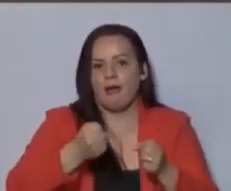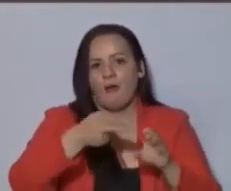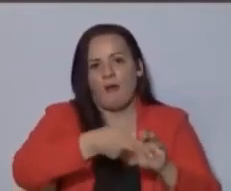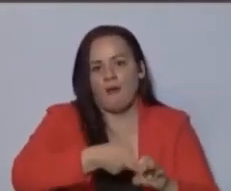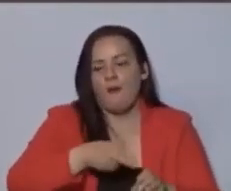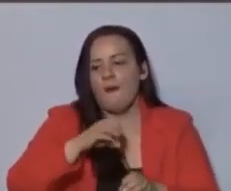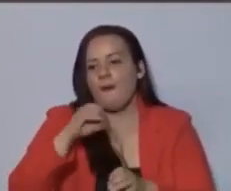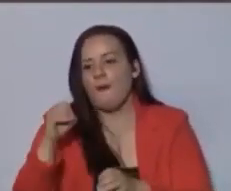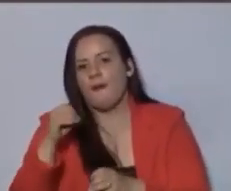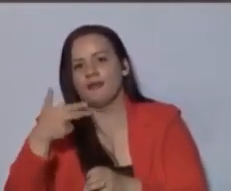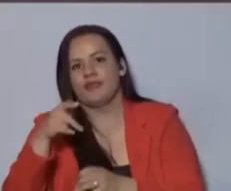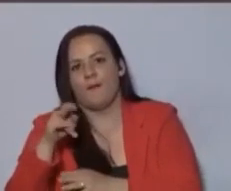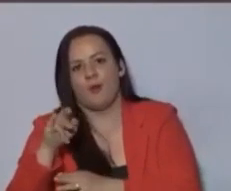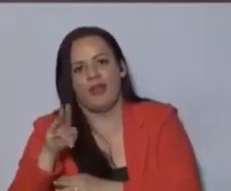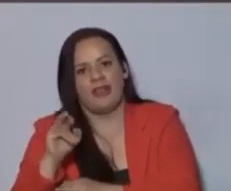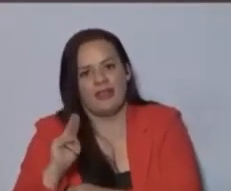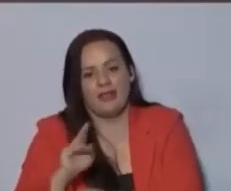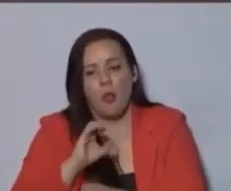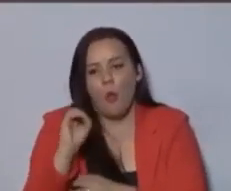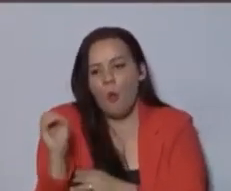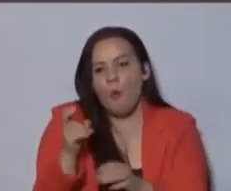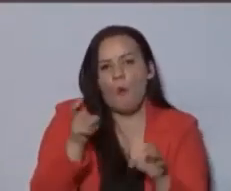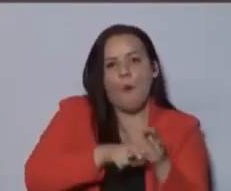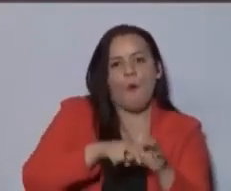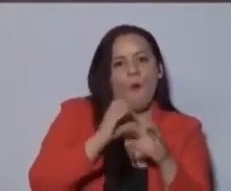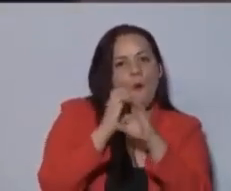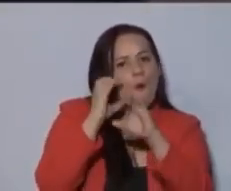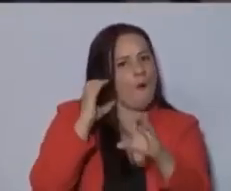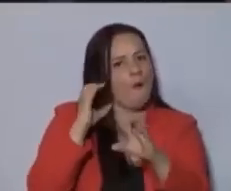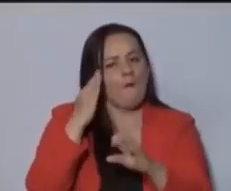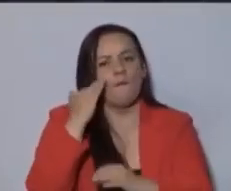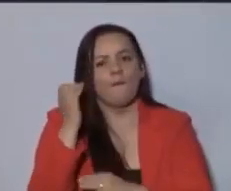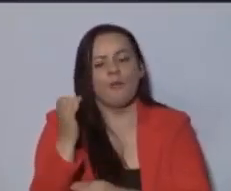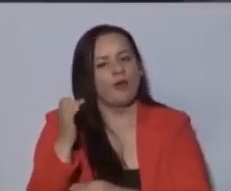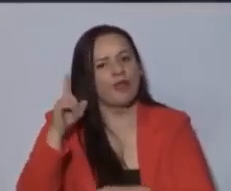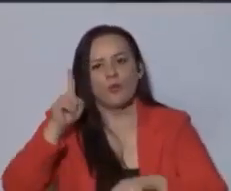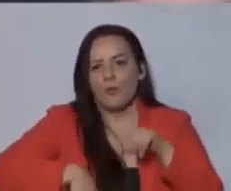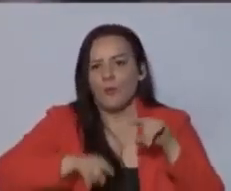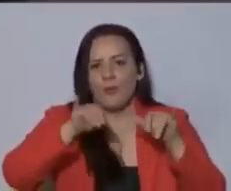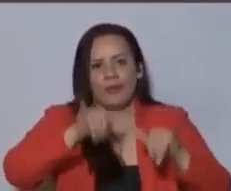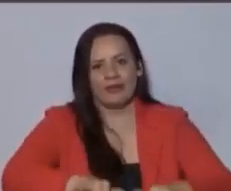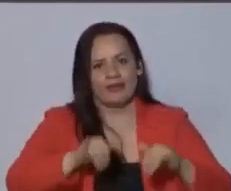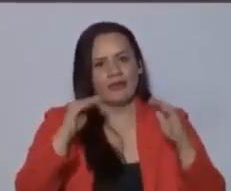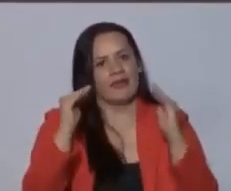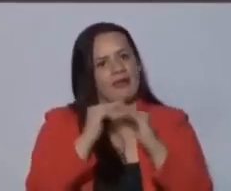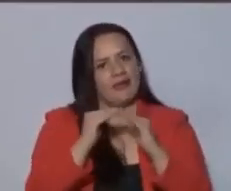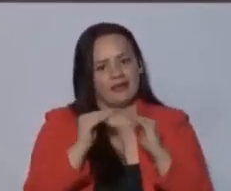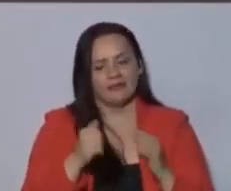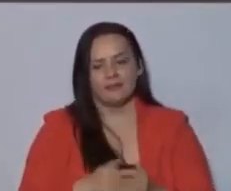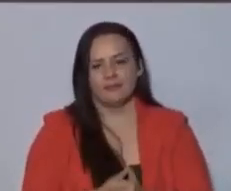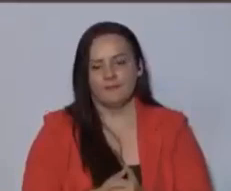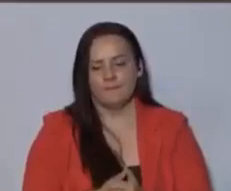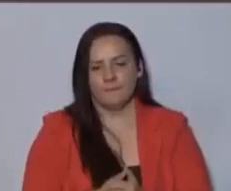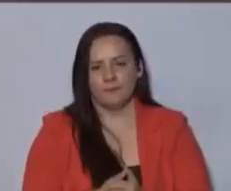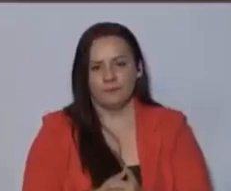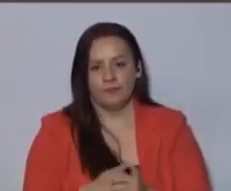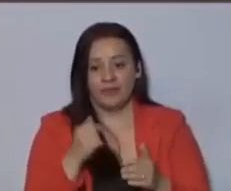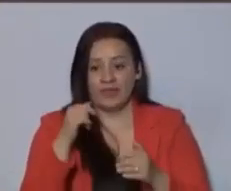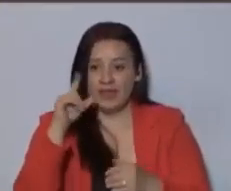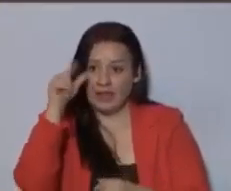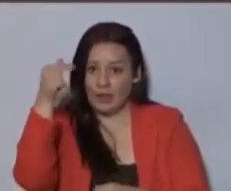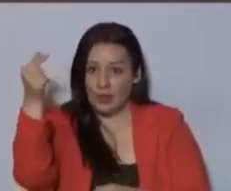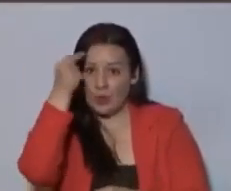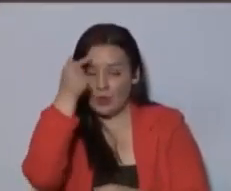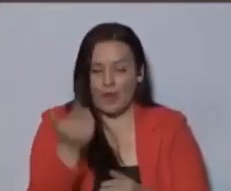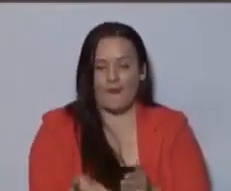en un chapulín, ya sea porque andan en un bus, es porque no se pudieron quedar en la casa. Entonces este